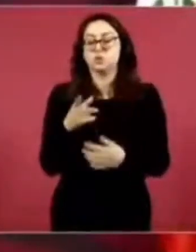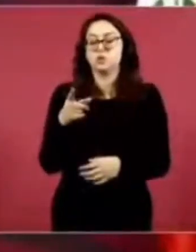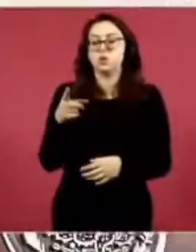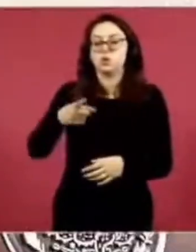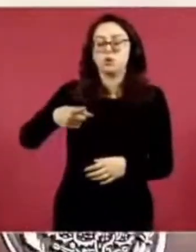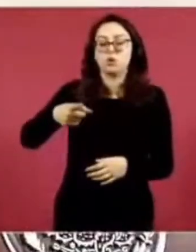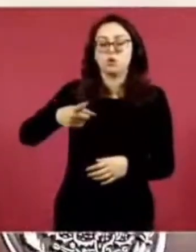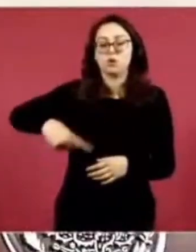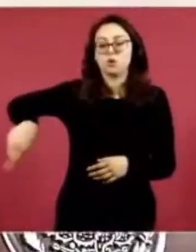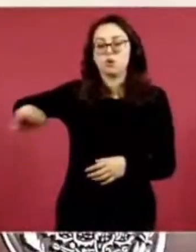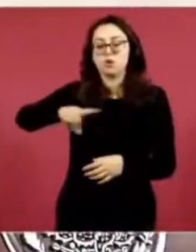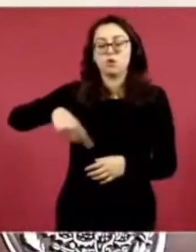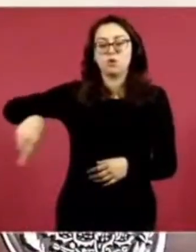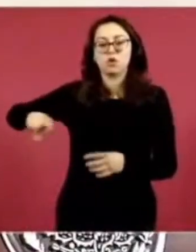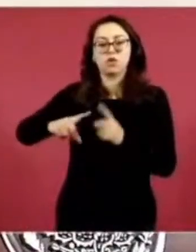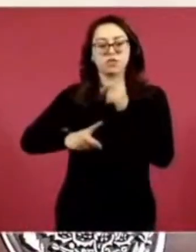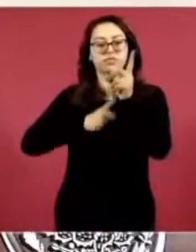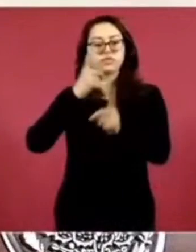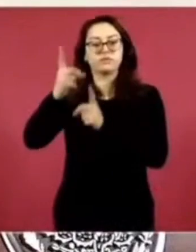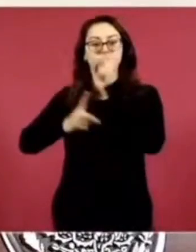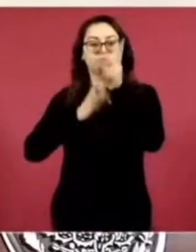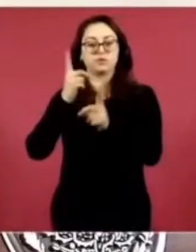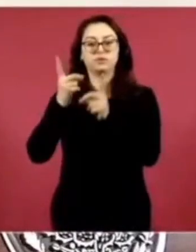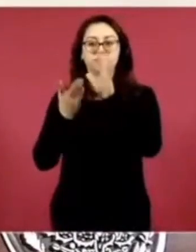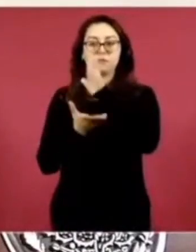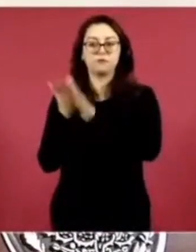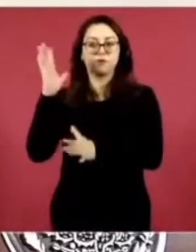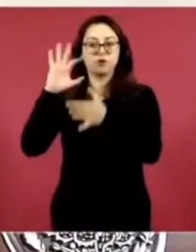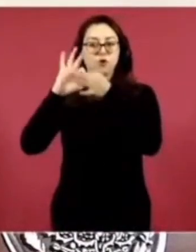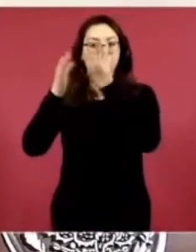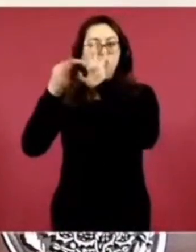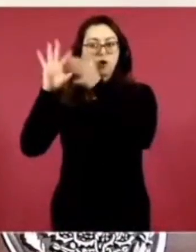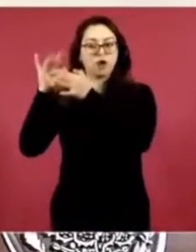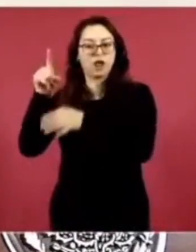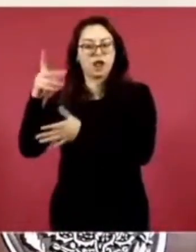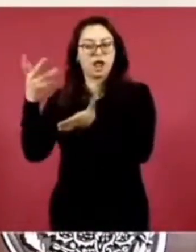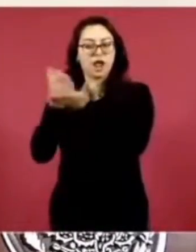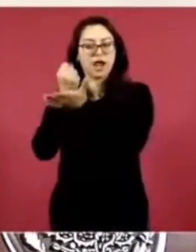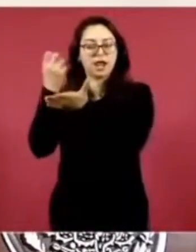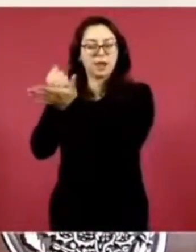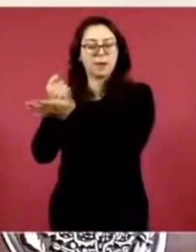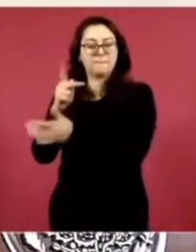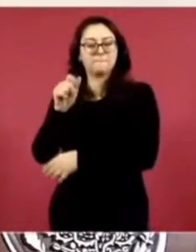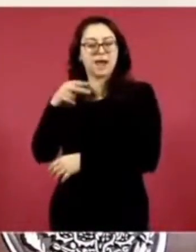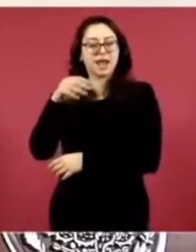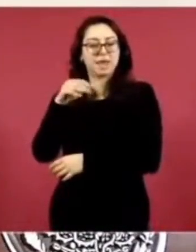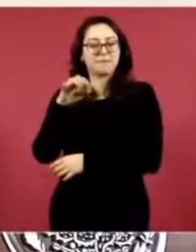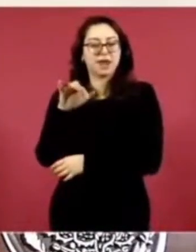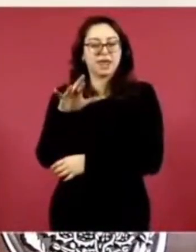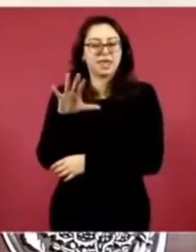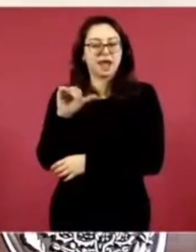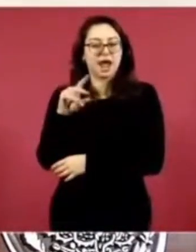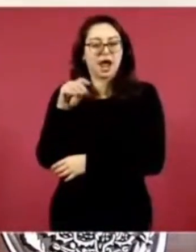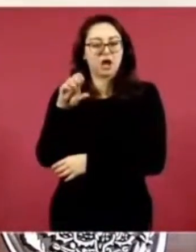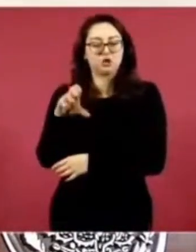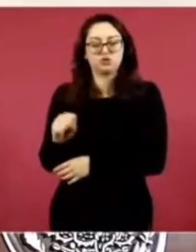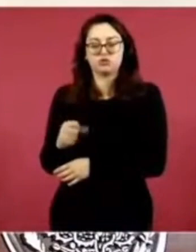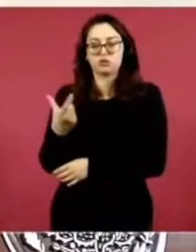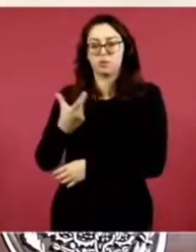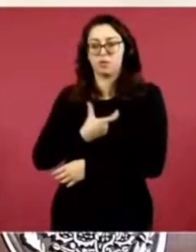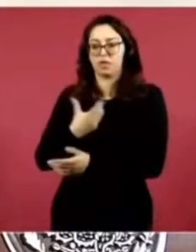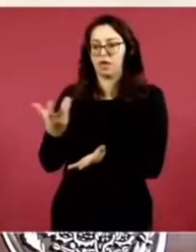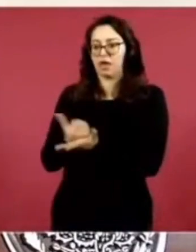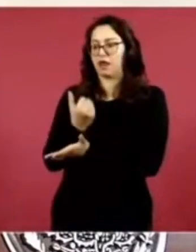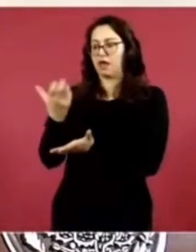deportistas que fueron a los Panamericanos y que obtuvieron muchas medallas y a todas las